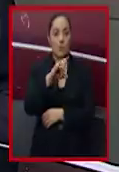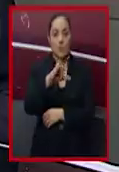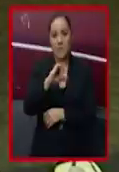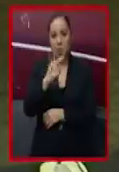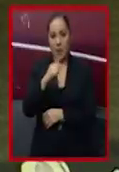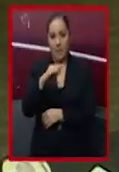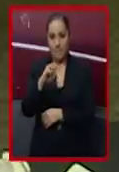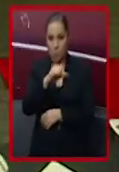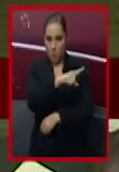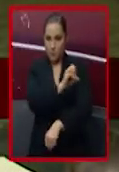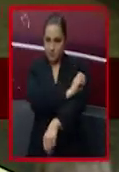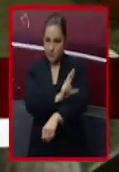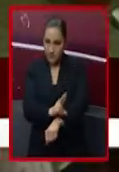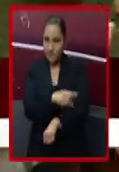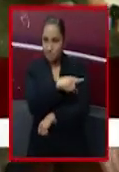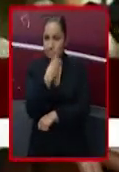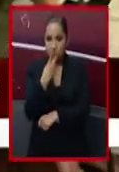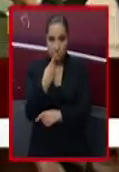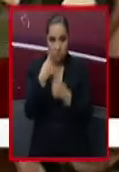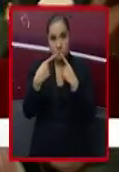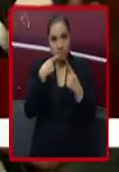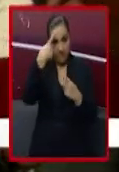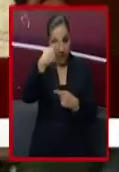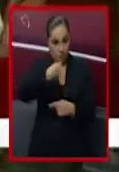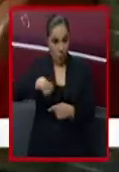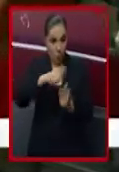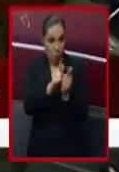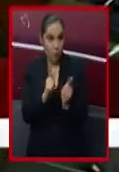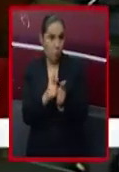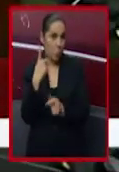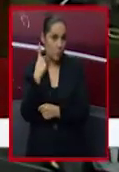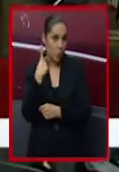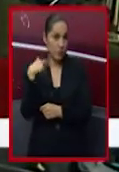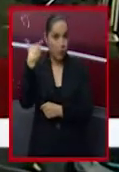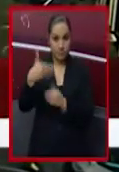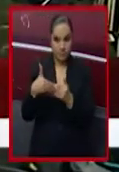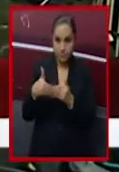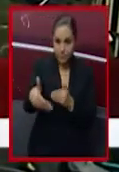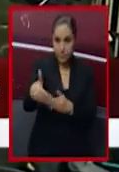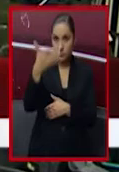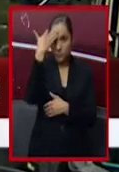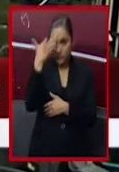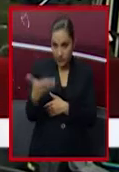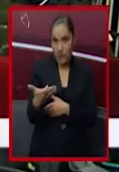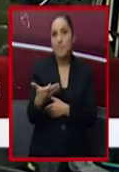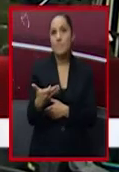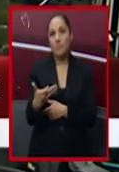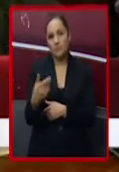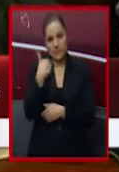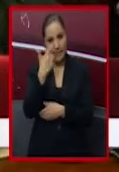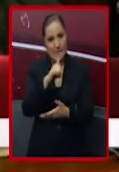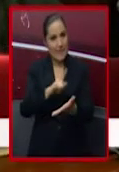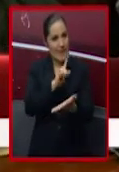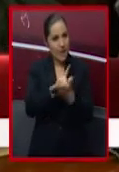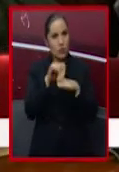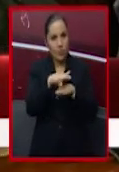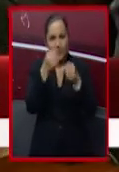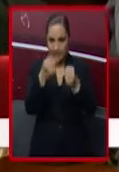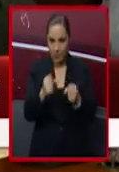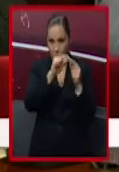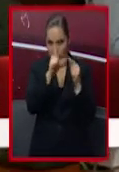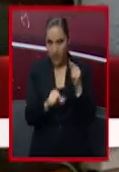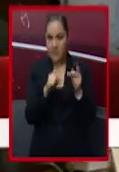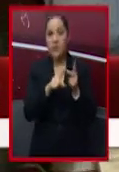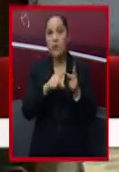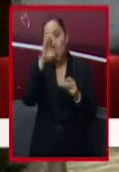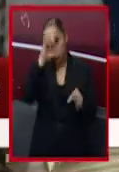prensa que serán prioridad para su fracción en el próximo periodo ordinario de sesiones la aprobación de las leyes de seguridad interior, de cultura general de